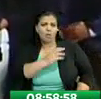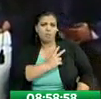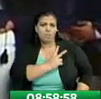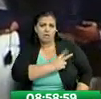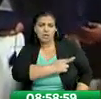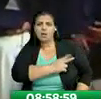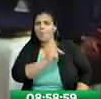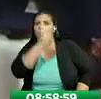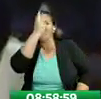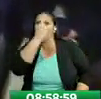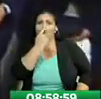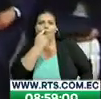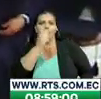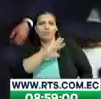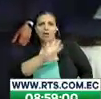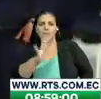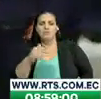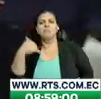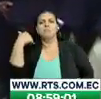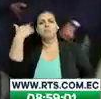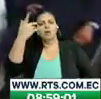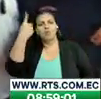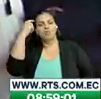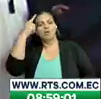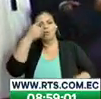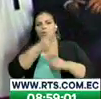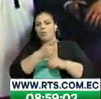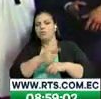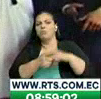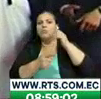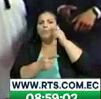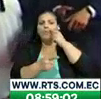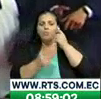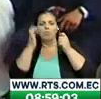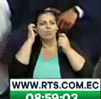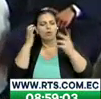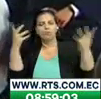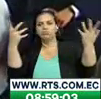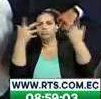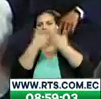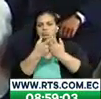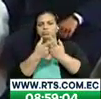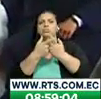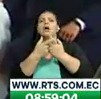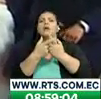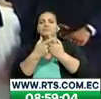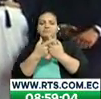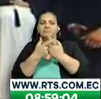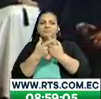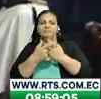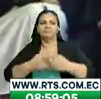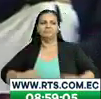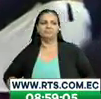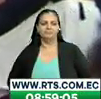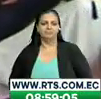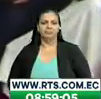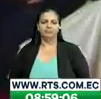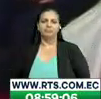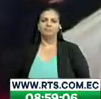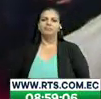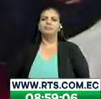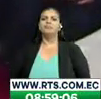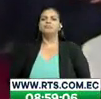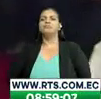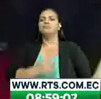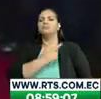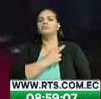pero que ahora, como observan, hay hombres y mujeres de un proceso educativo que ya se aplica en el sistema educativo